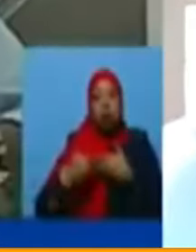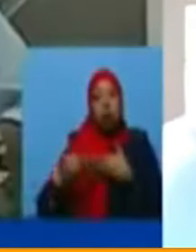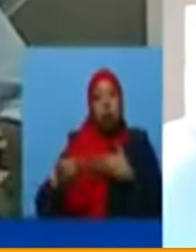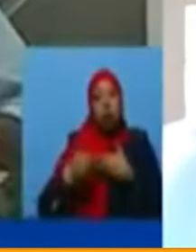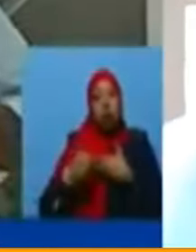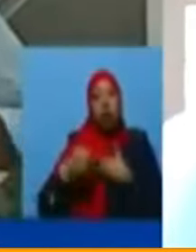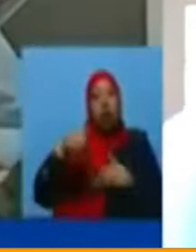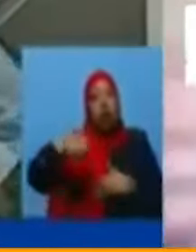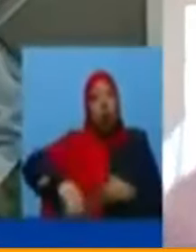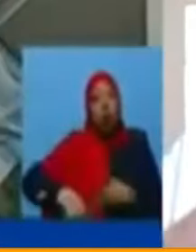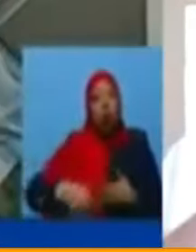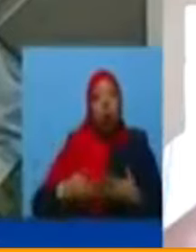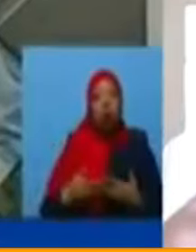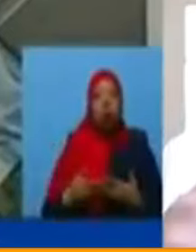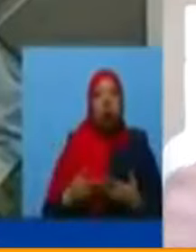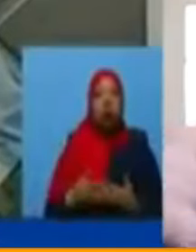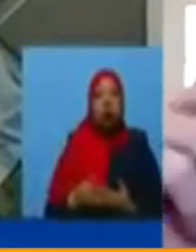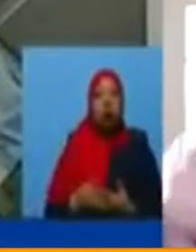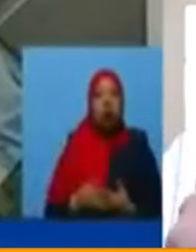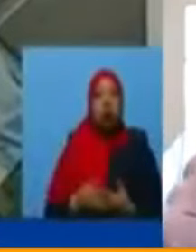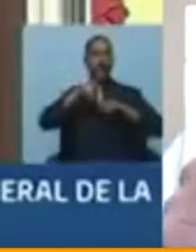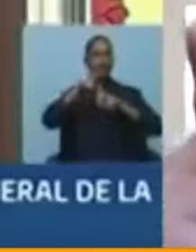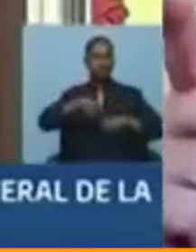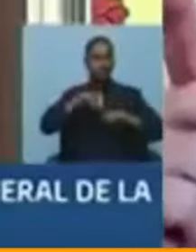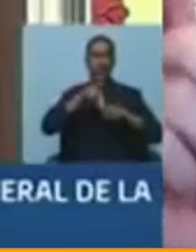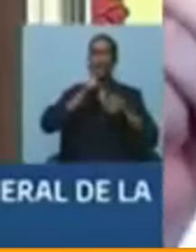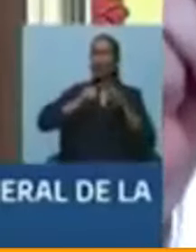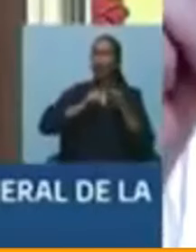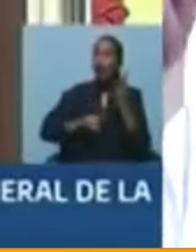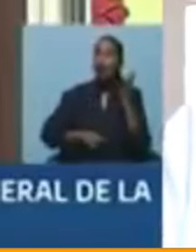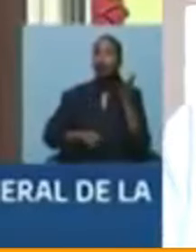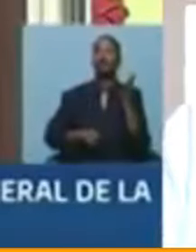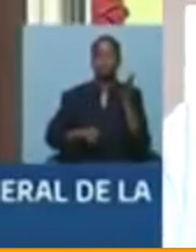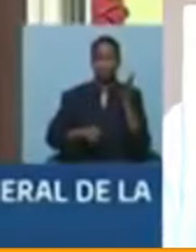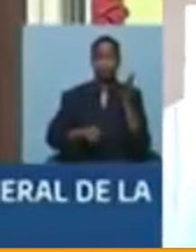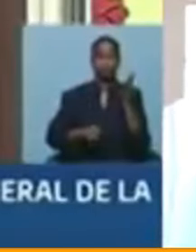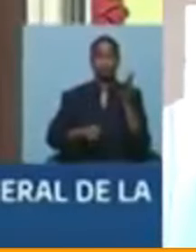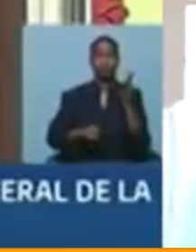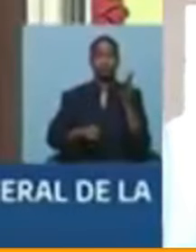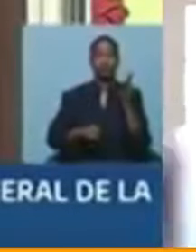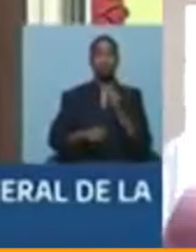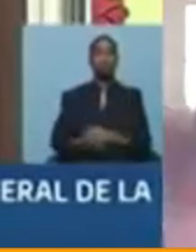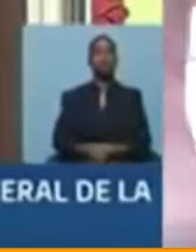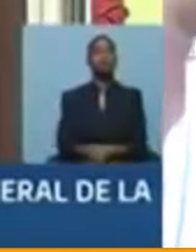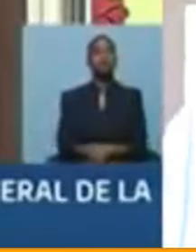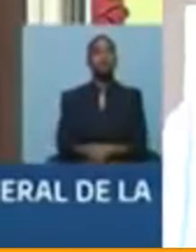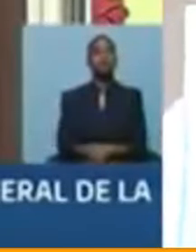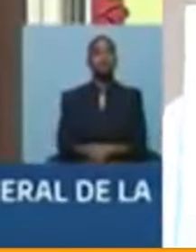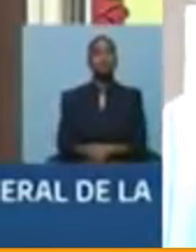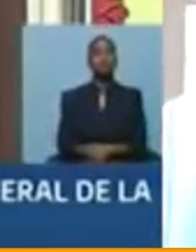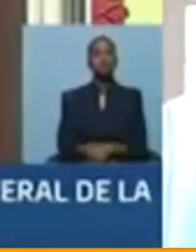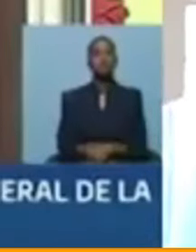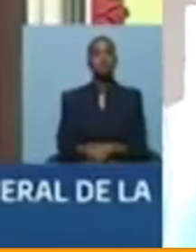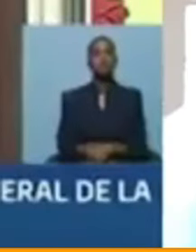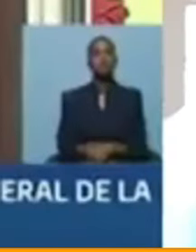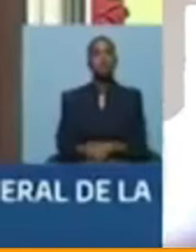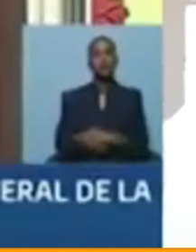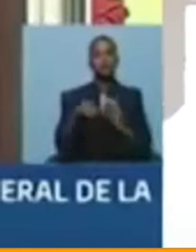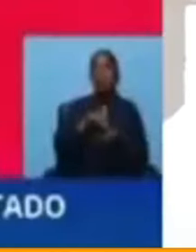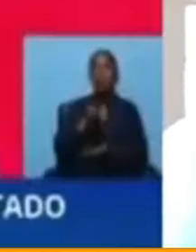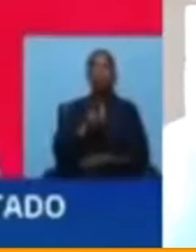allí, entienden que para tener vida política hacia adelante, hacia el futuro,